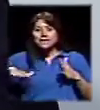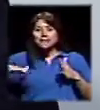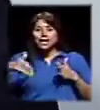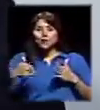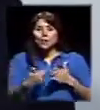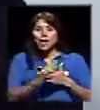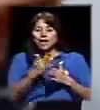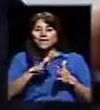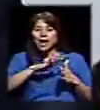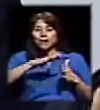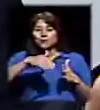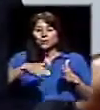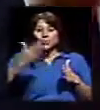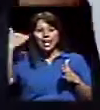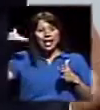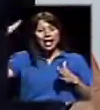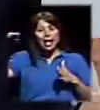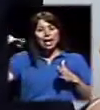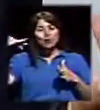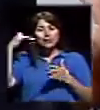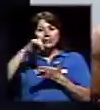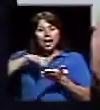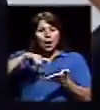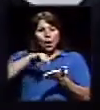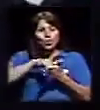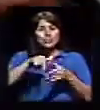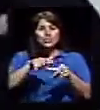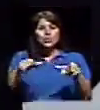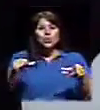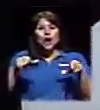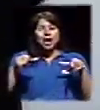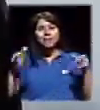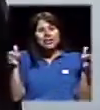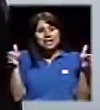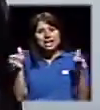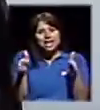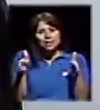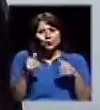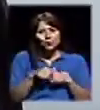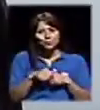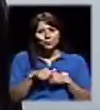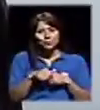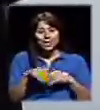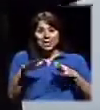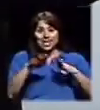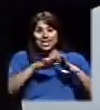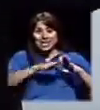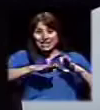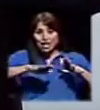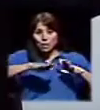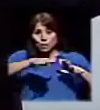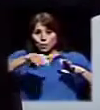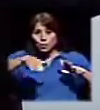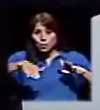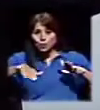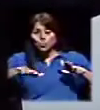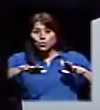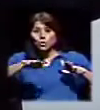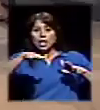que era un sitio pequeño y que, por supuesto, tenía al otro lado del